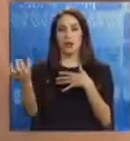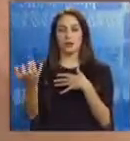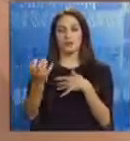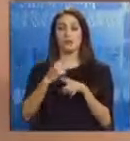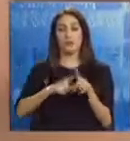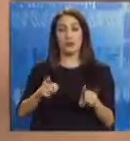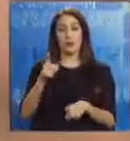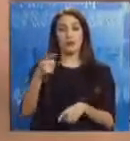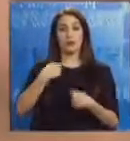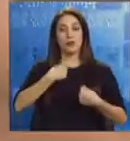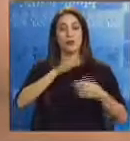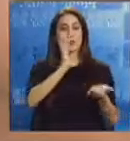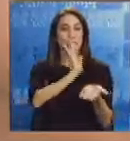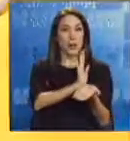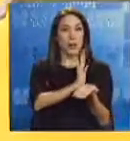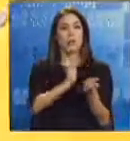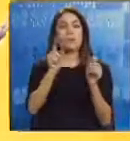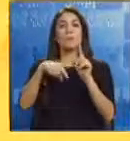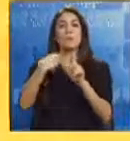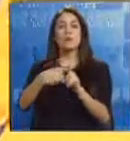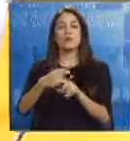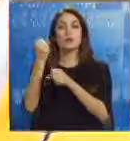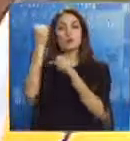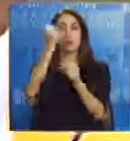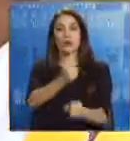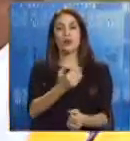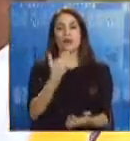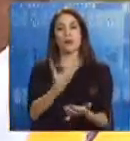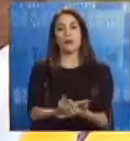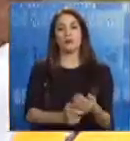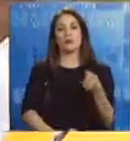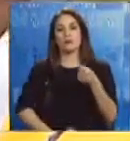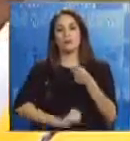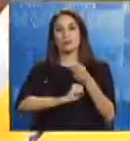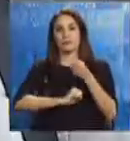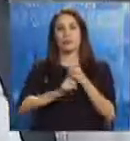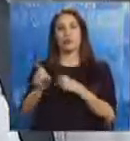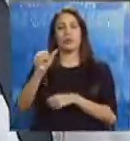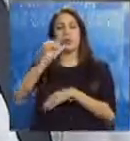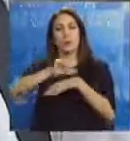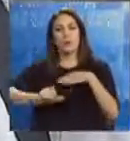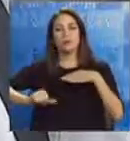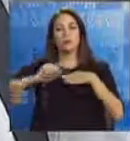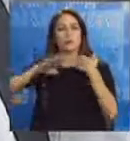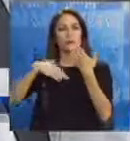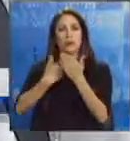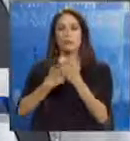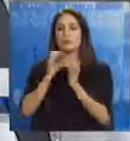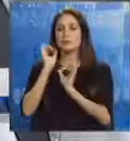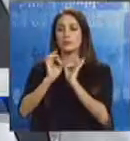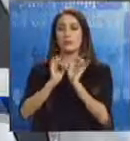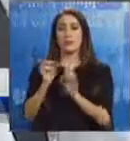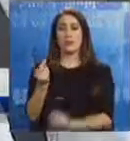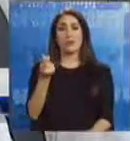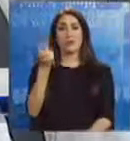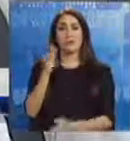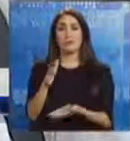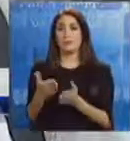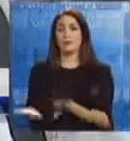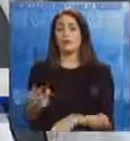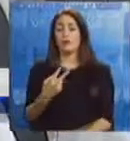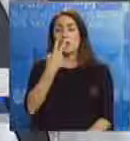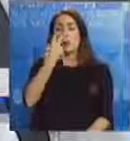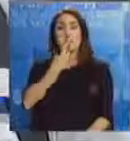un convenio entre Elies y Solca ha podido llevar el tratamiento sin inconvenientes. Iba ya a morirse sin